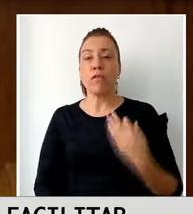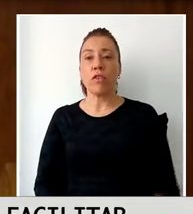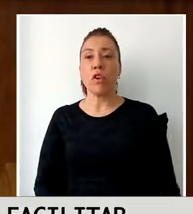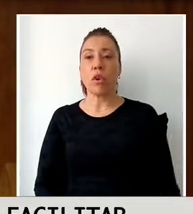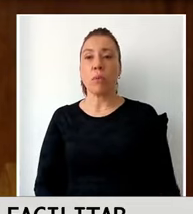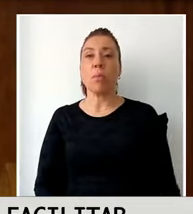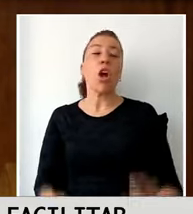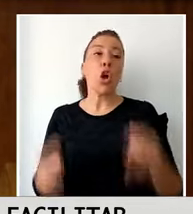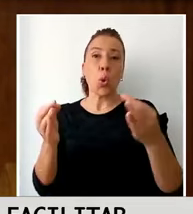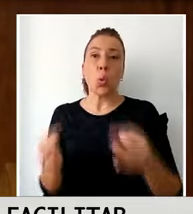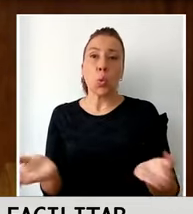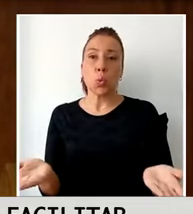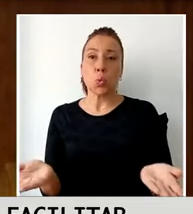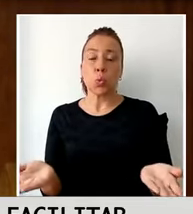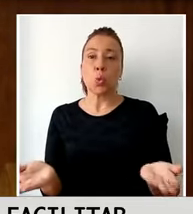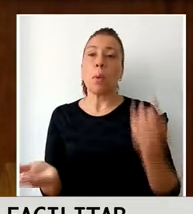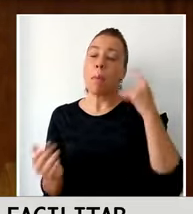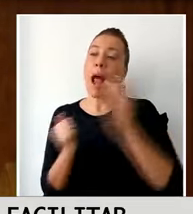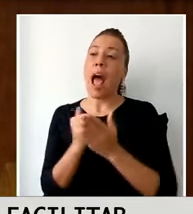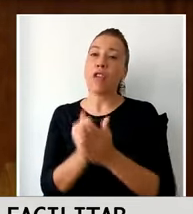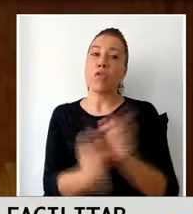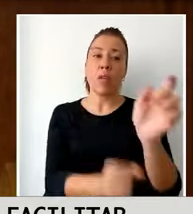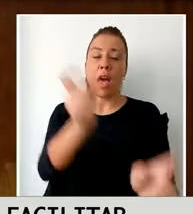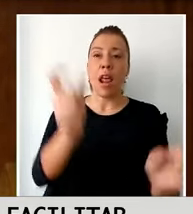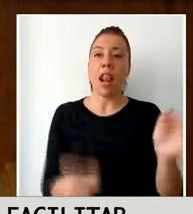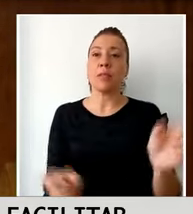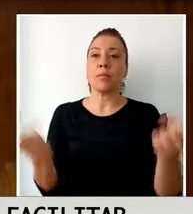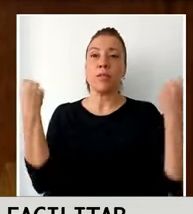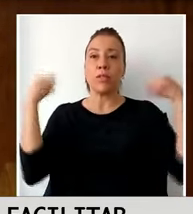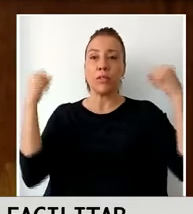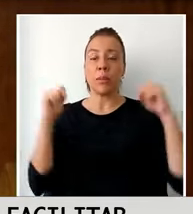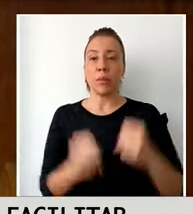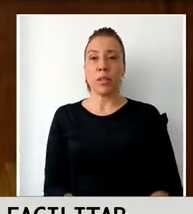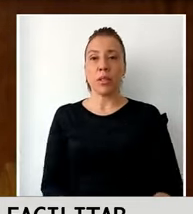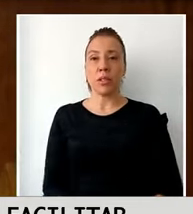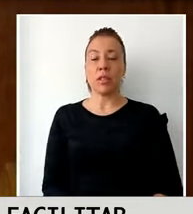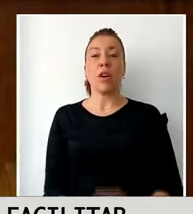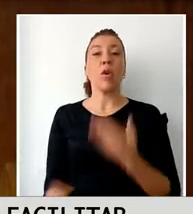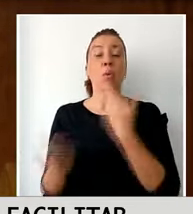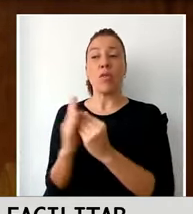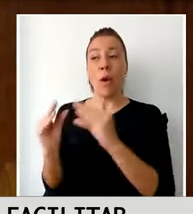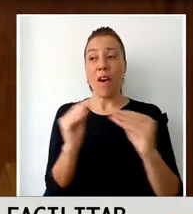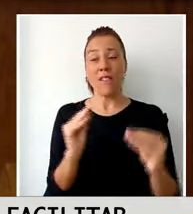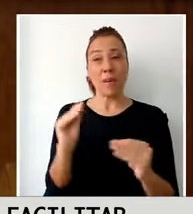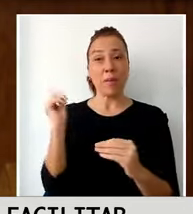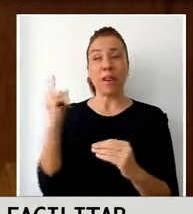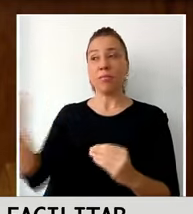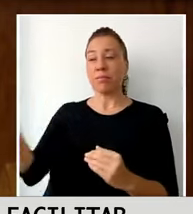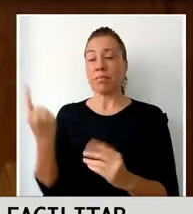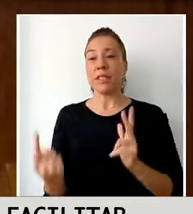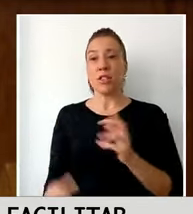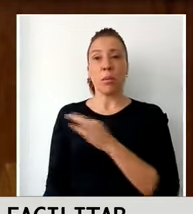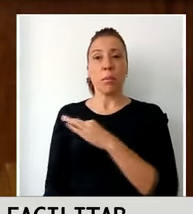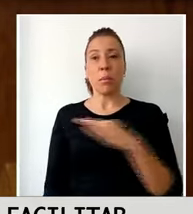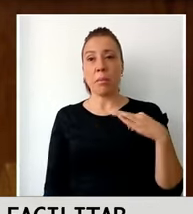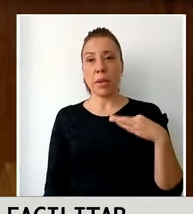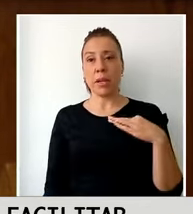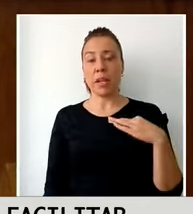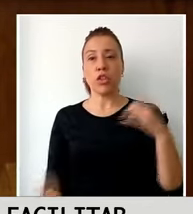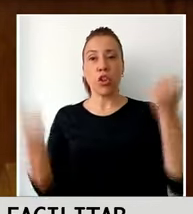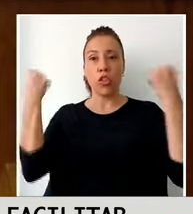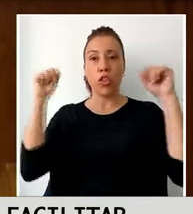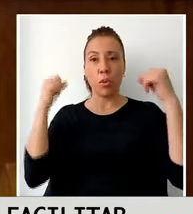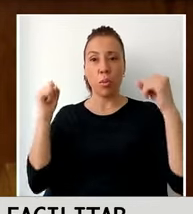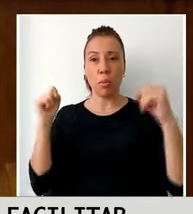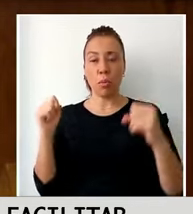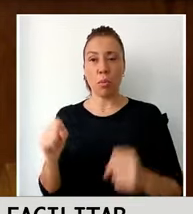en favor de los deportistas en el marco de la discusión general Se recibió al Señor ministro del deporte que está